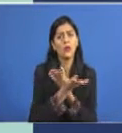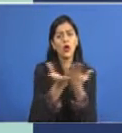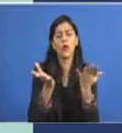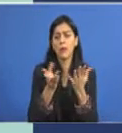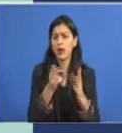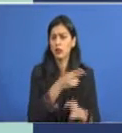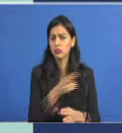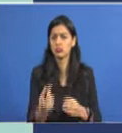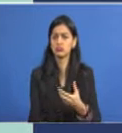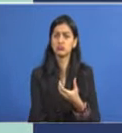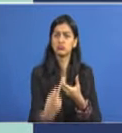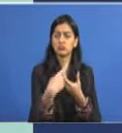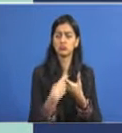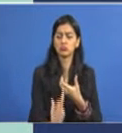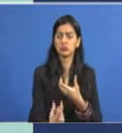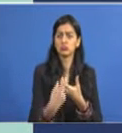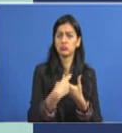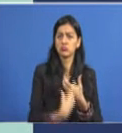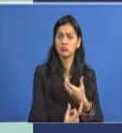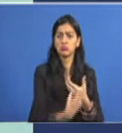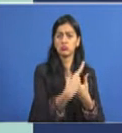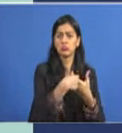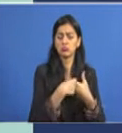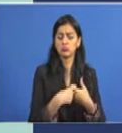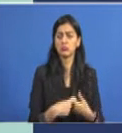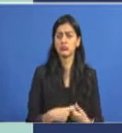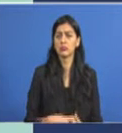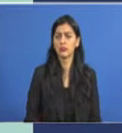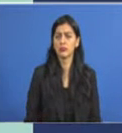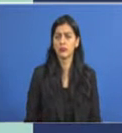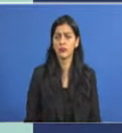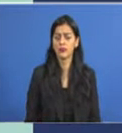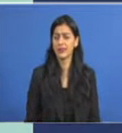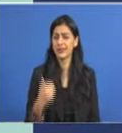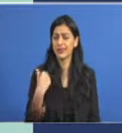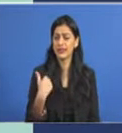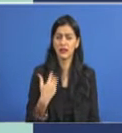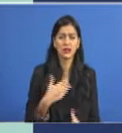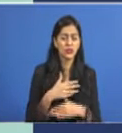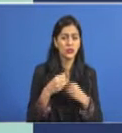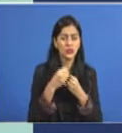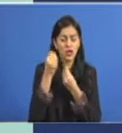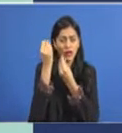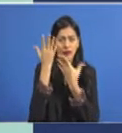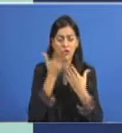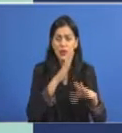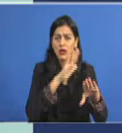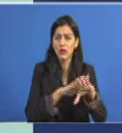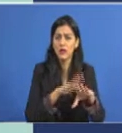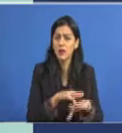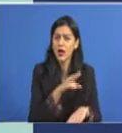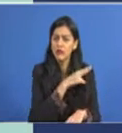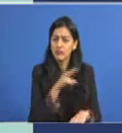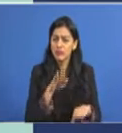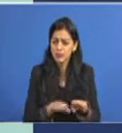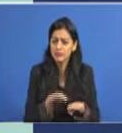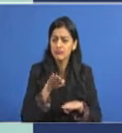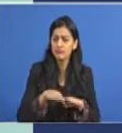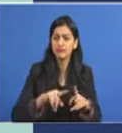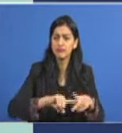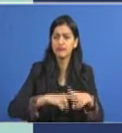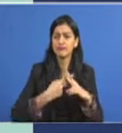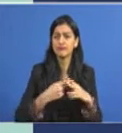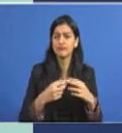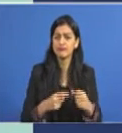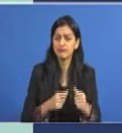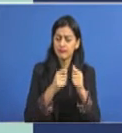participar y nutrirse y obtener toda la información que le permitan dar ese paso, porque muchos están como que quiero dar el paso